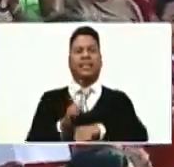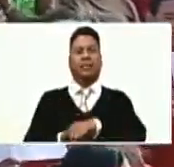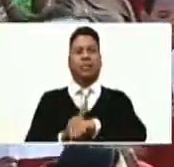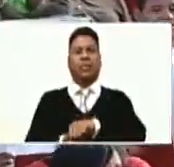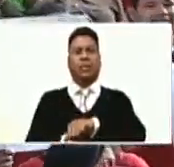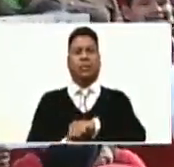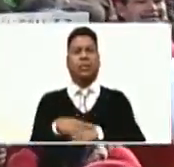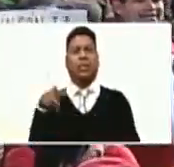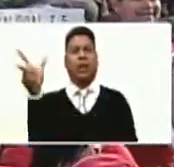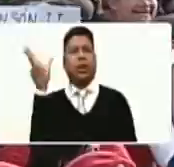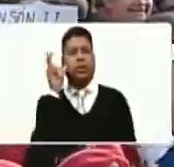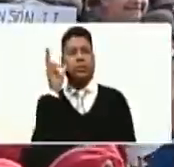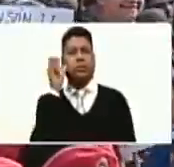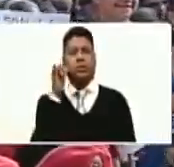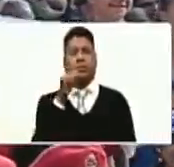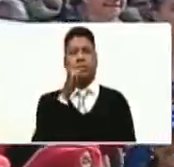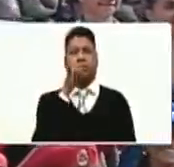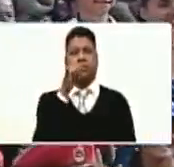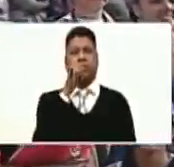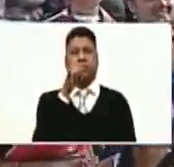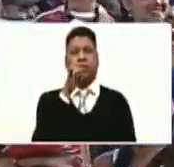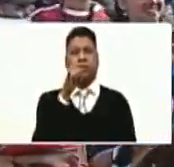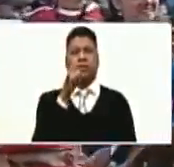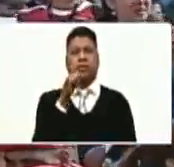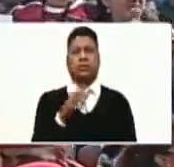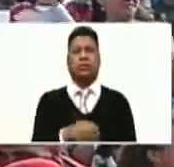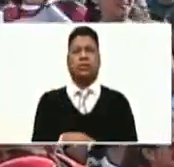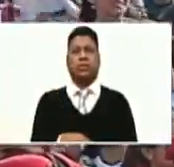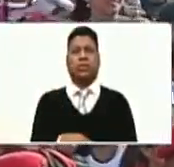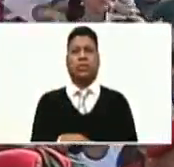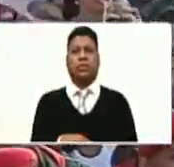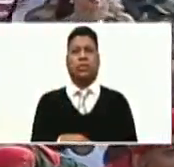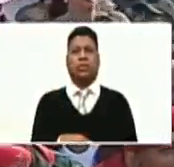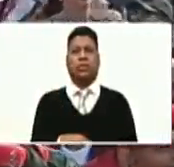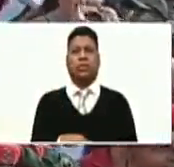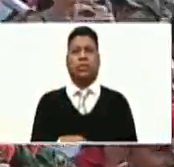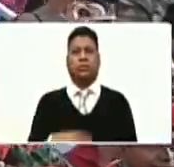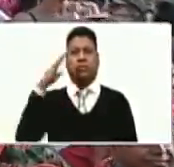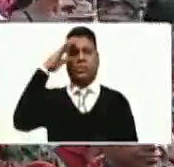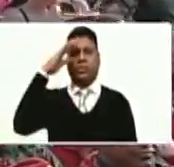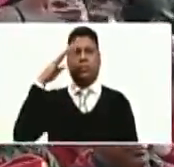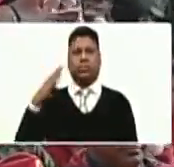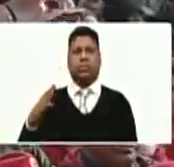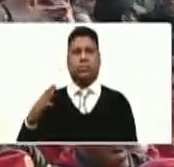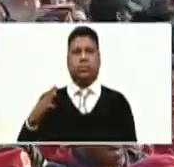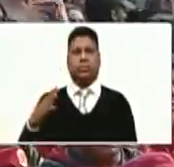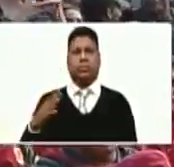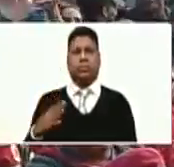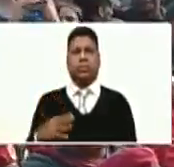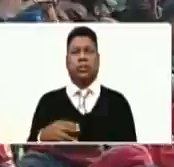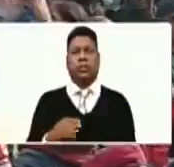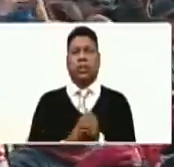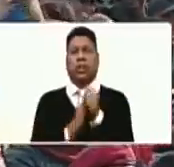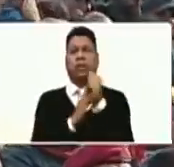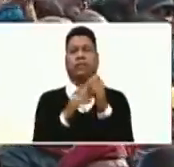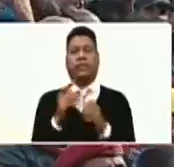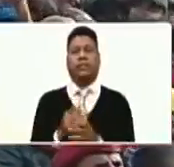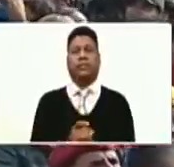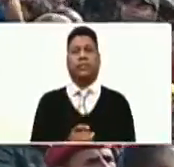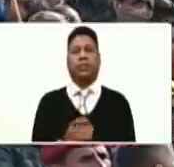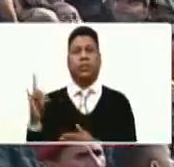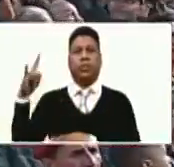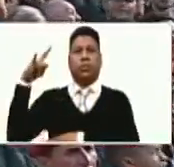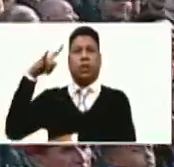De escuchar el mensaje del general de división Nicolás Seijas Arrieta, quien a bordo de un avión Sukhoi